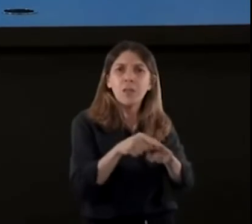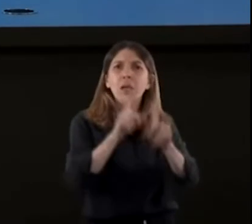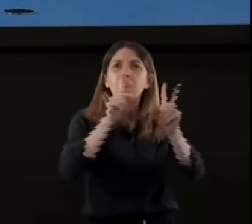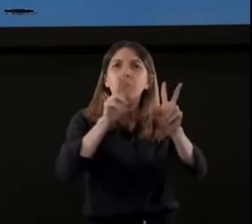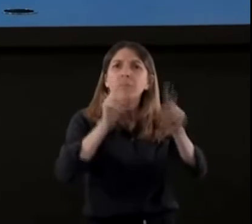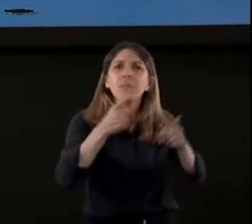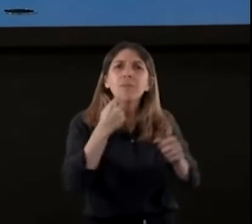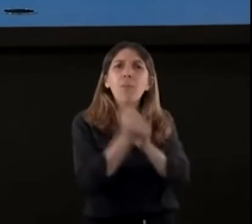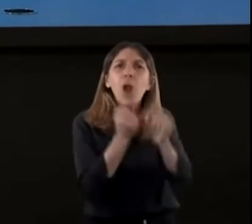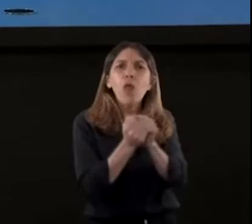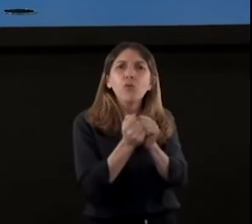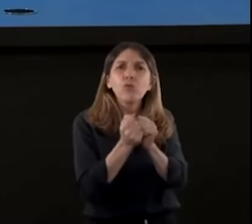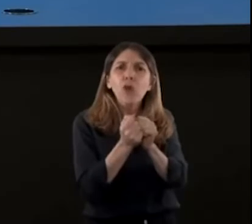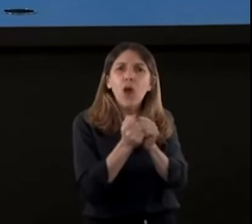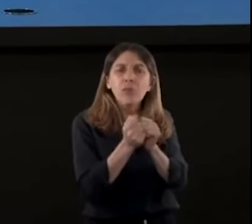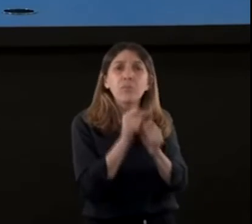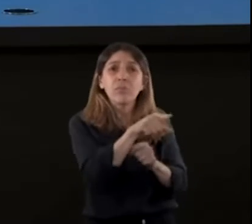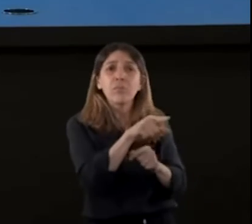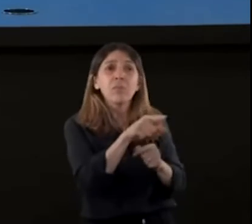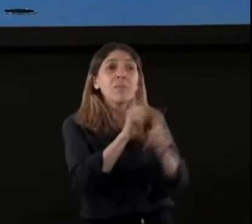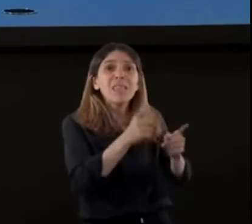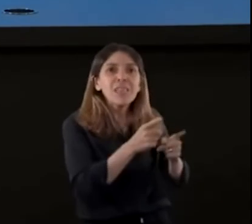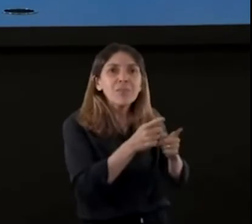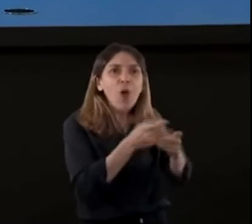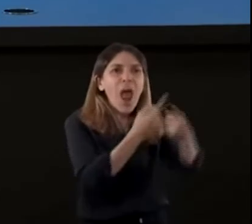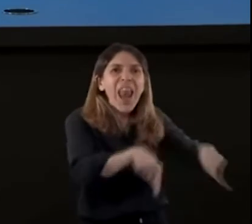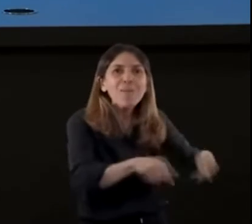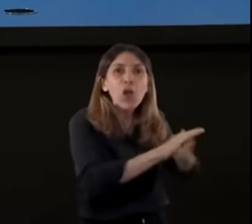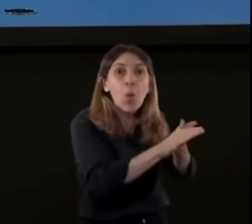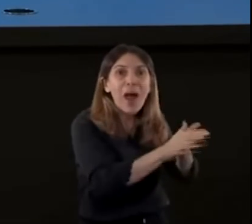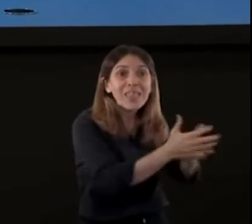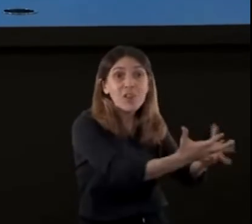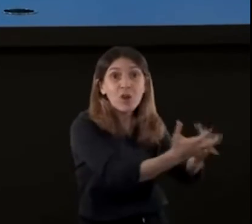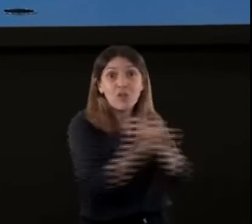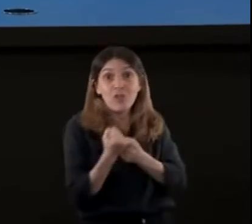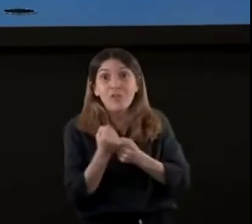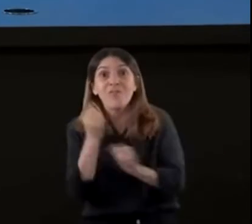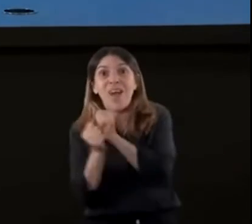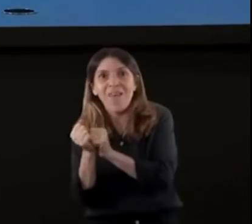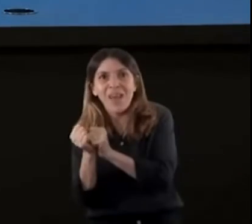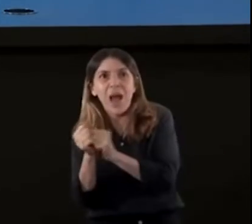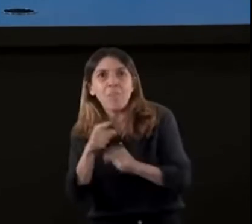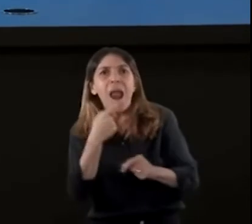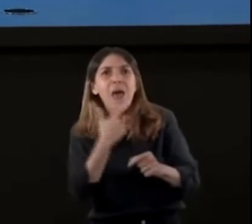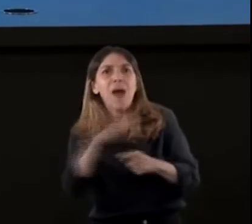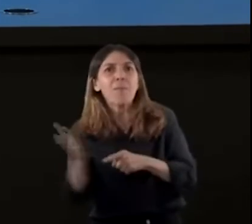encadenamientos productivos a partir del sector primario para generar más trabajo y más desarrollo. Esto es